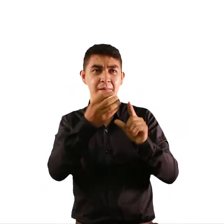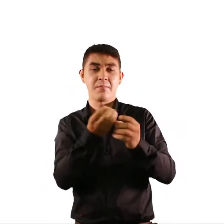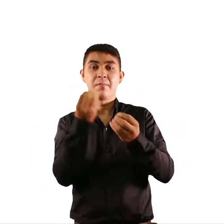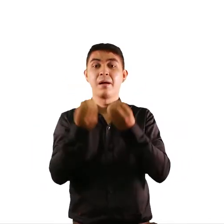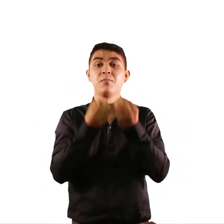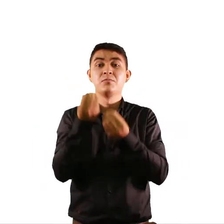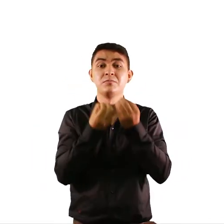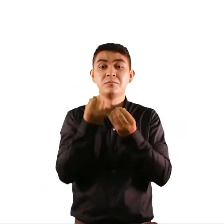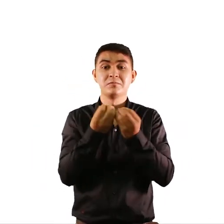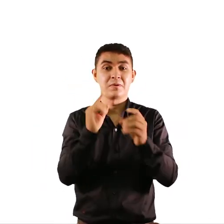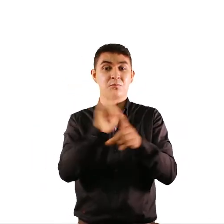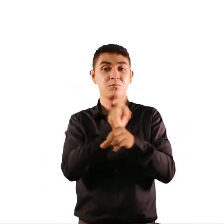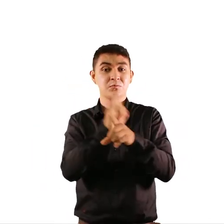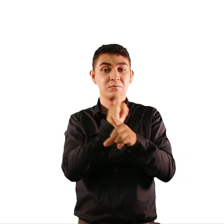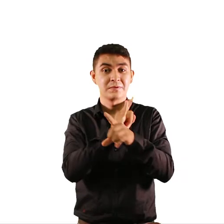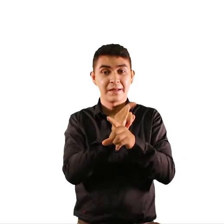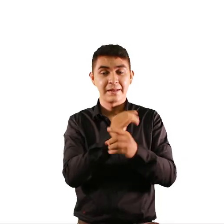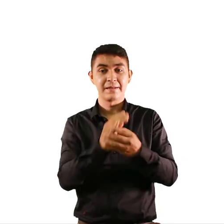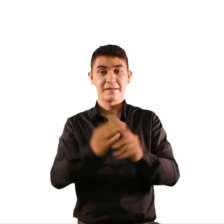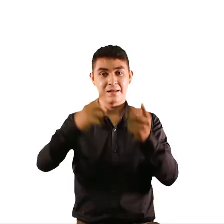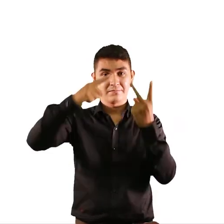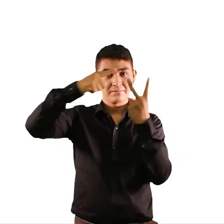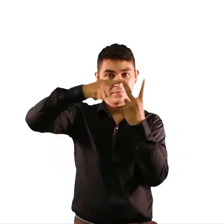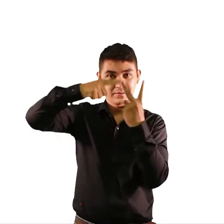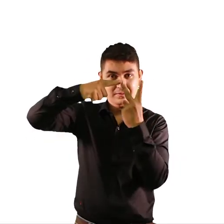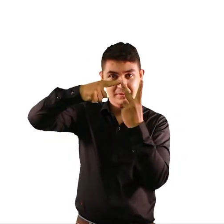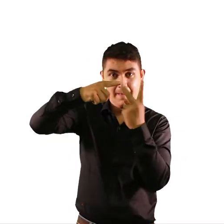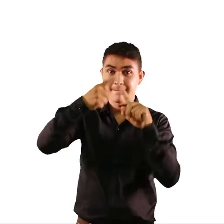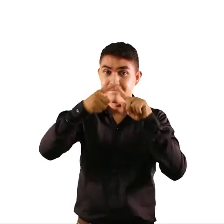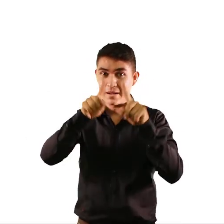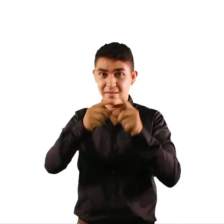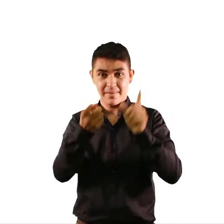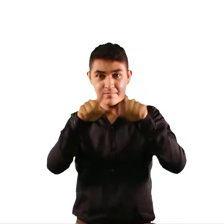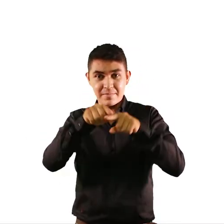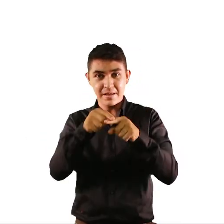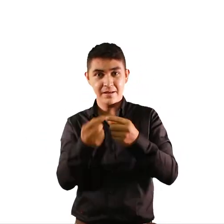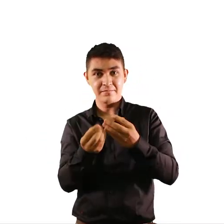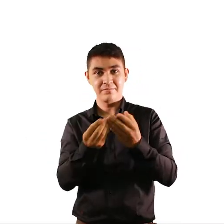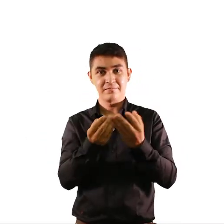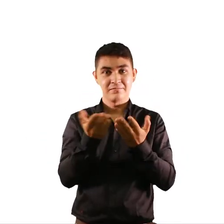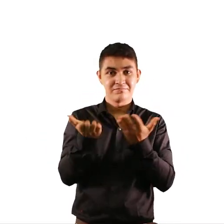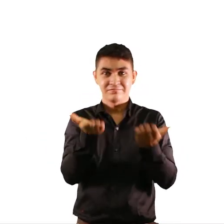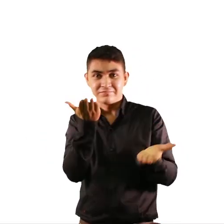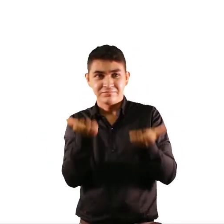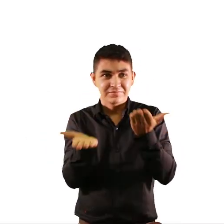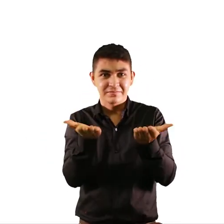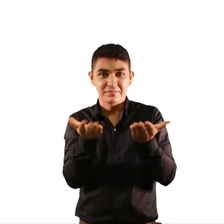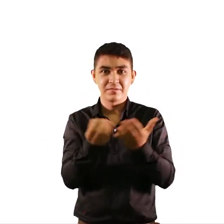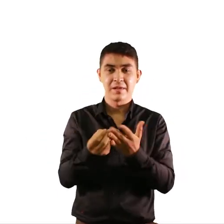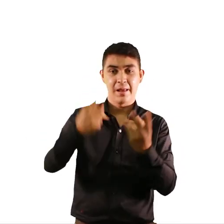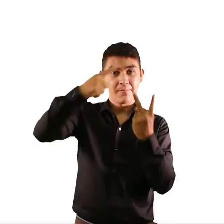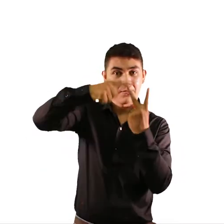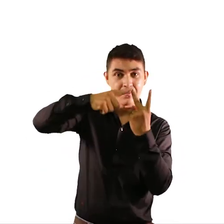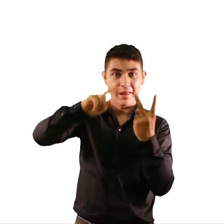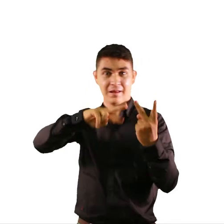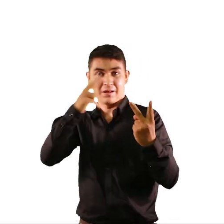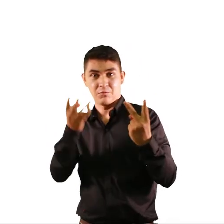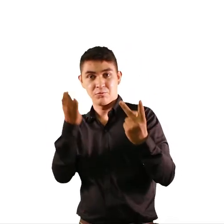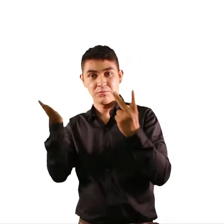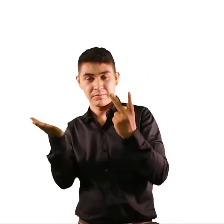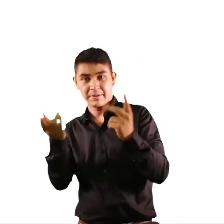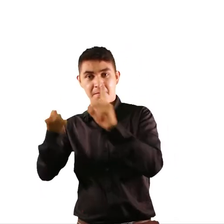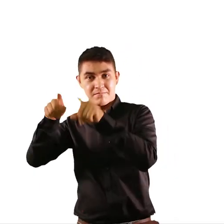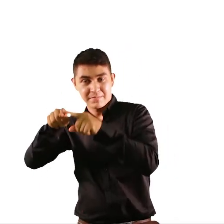cuadrada. Pero también calculamos raíz cuadrada al otro lado del igual.